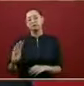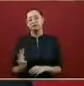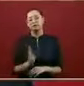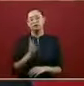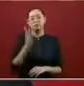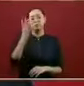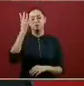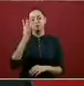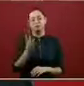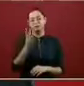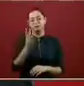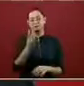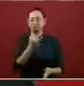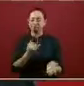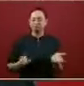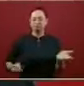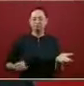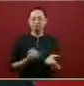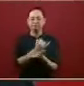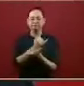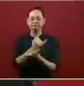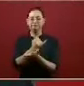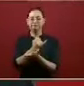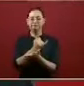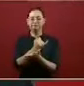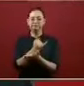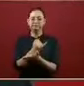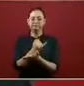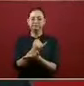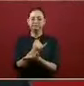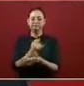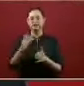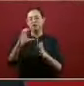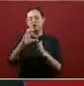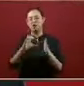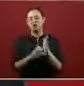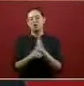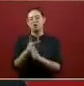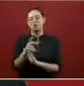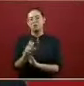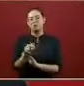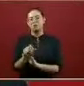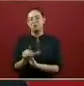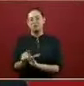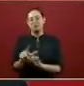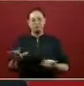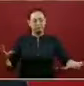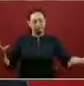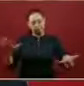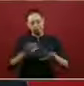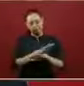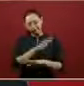1994 dejaron de ser delitos graves, se reformó el Código Penal